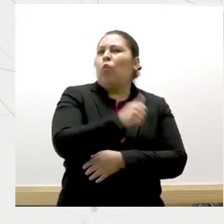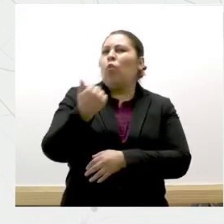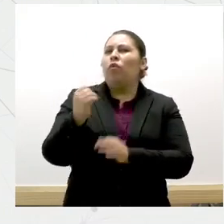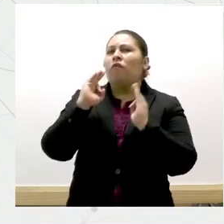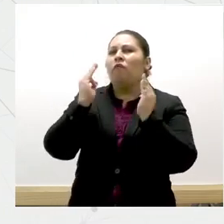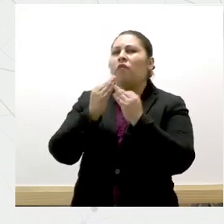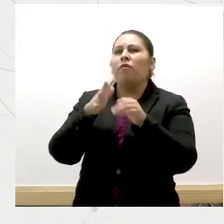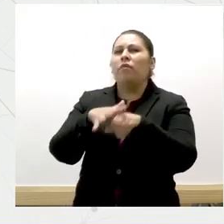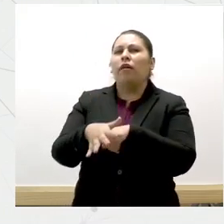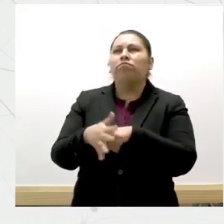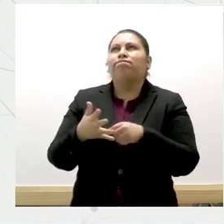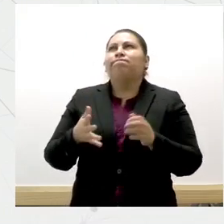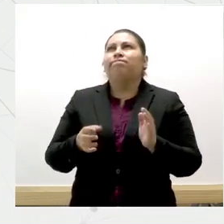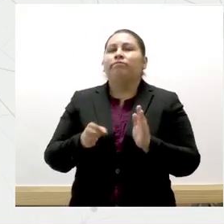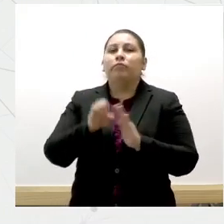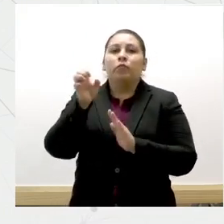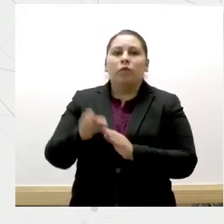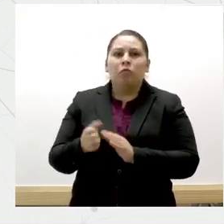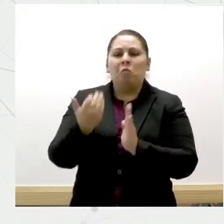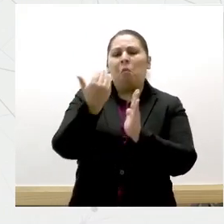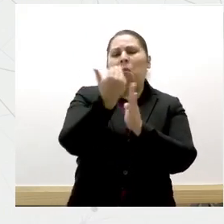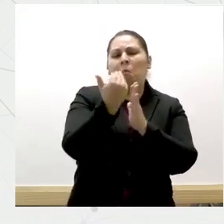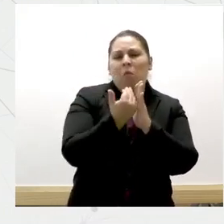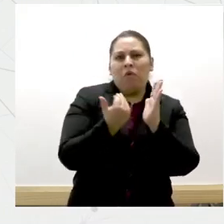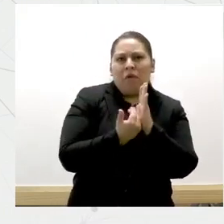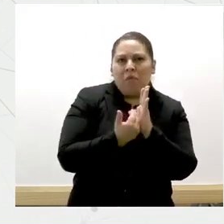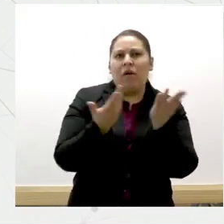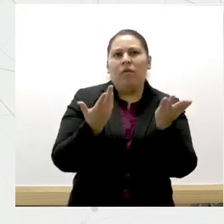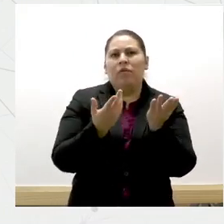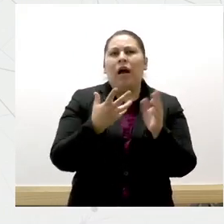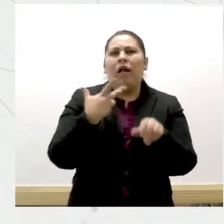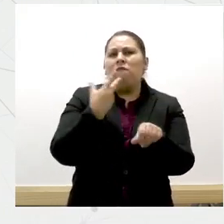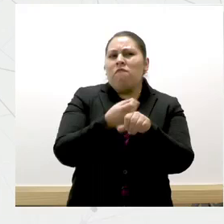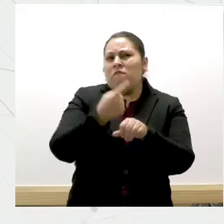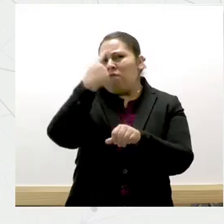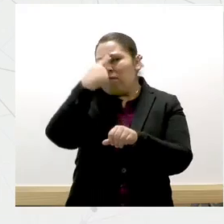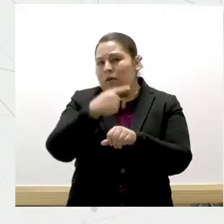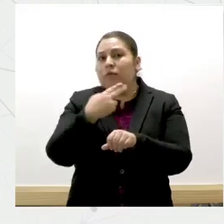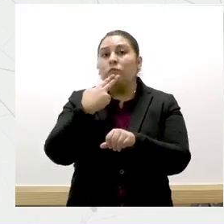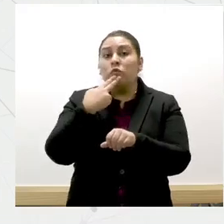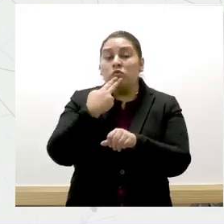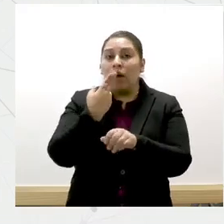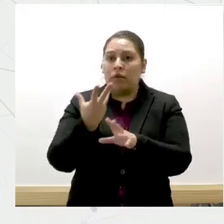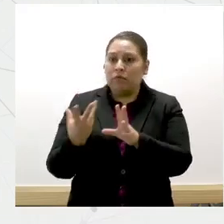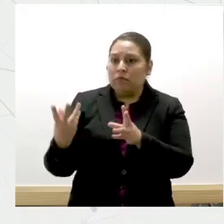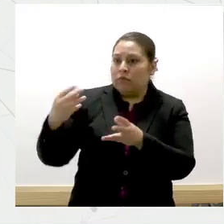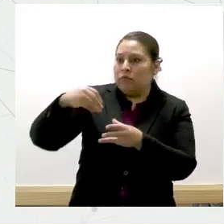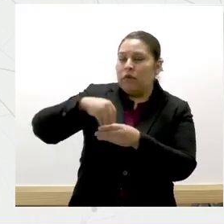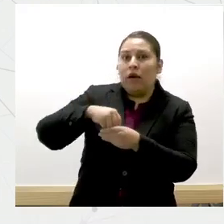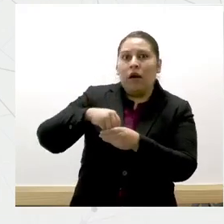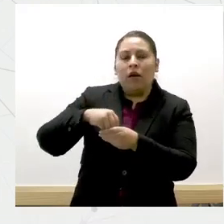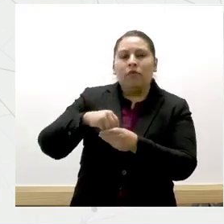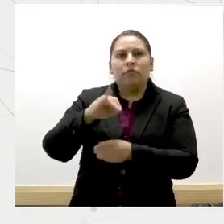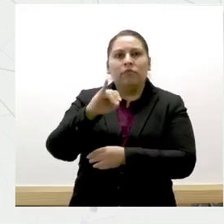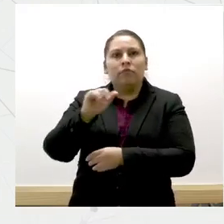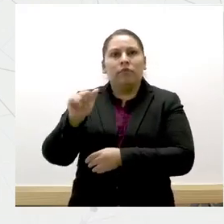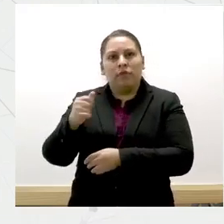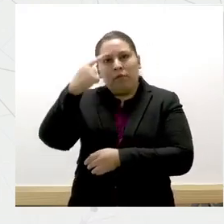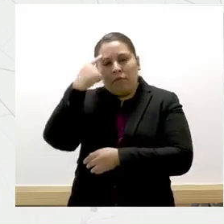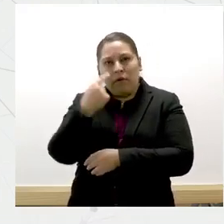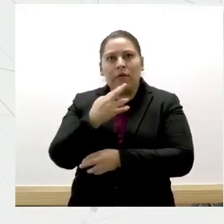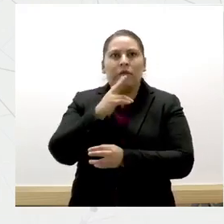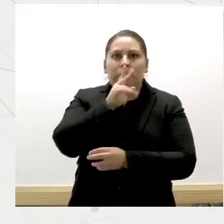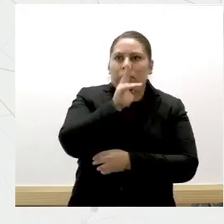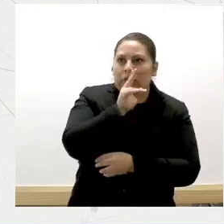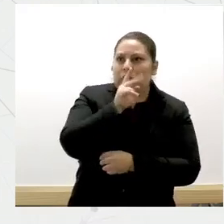podemos irnos a protocolos, a instrucciones, a herramientas que nos permitan precisamente garantizar que podemos abordar las preocupaciones por la